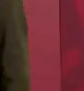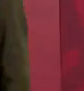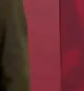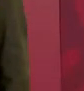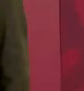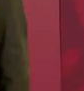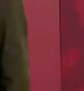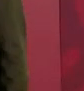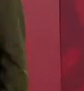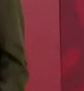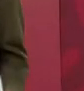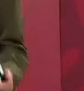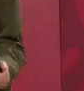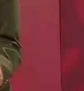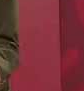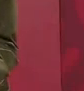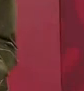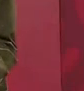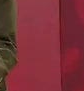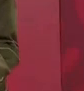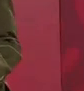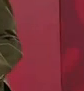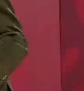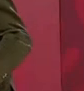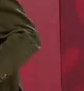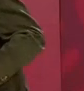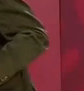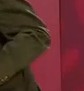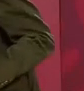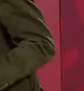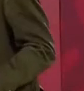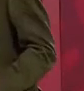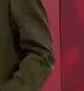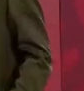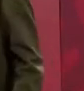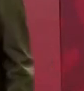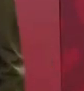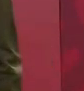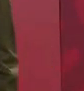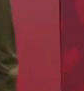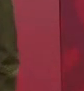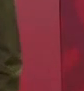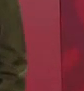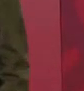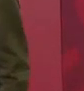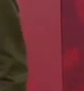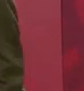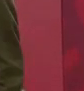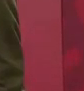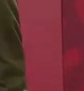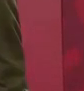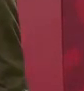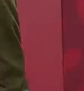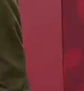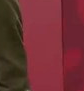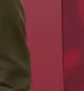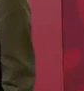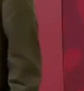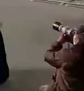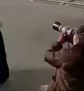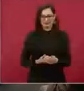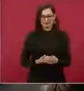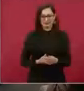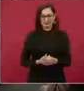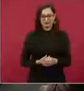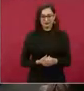dentro ese planeta. Muchas gracias por darme unos momentos hoy. Señor presidente, es maravilloso estar aquí y maravilloso conocerte de nuevo. Gracias.